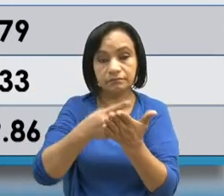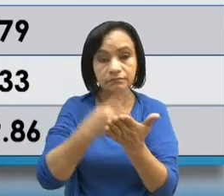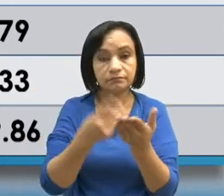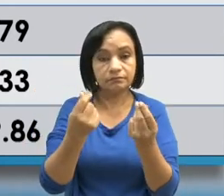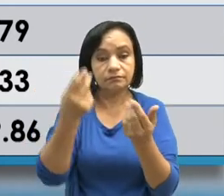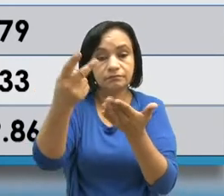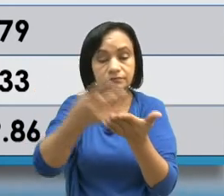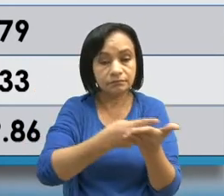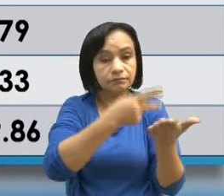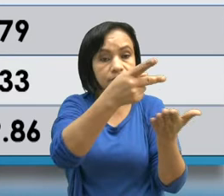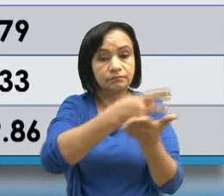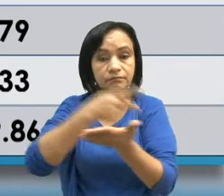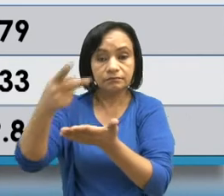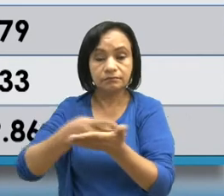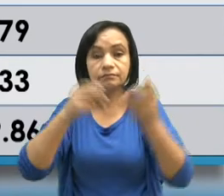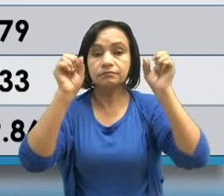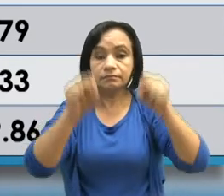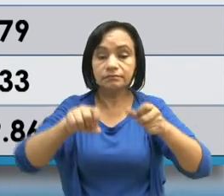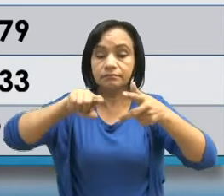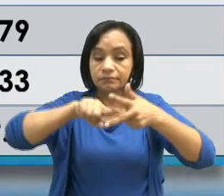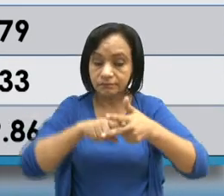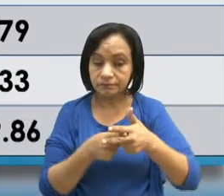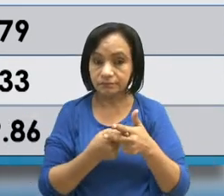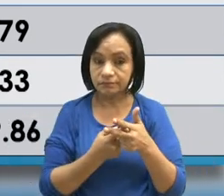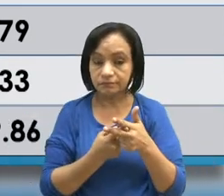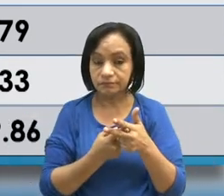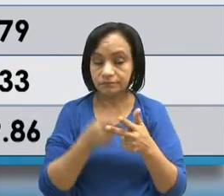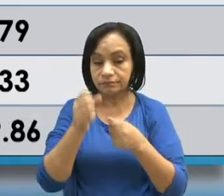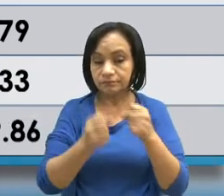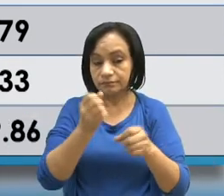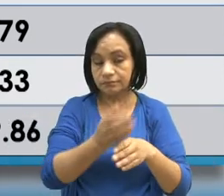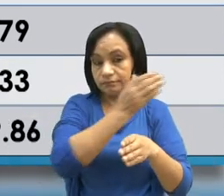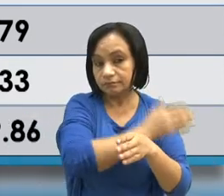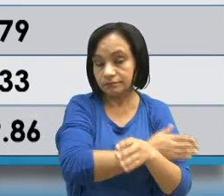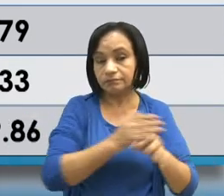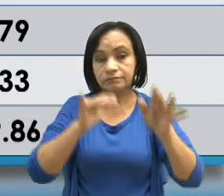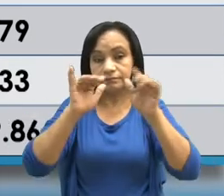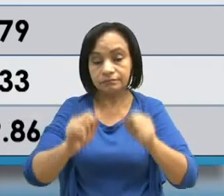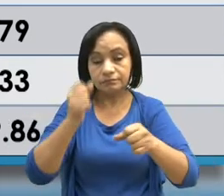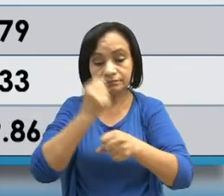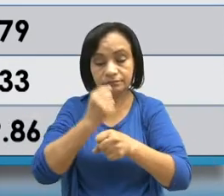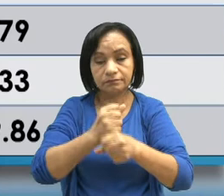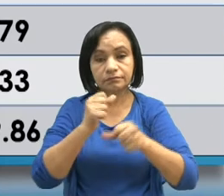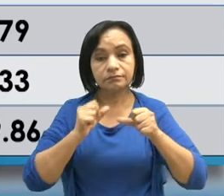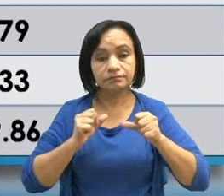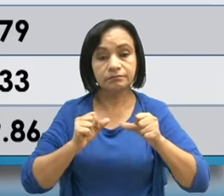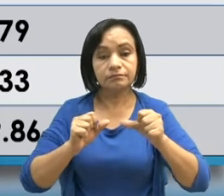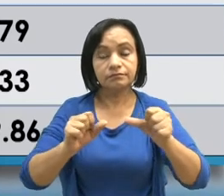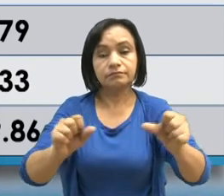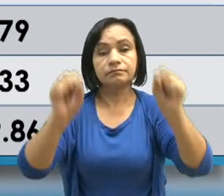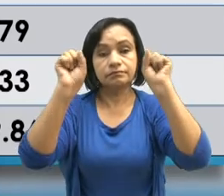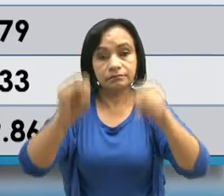son proyectos que ya nosotros logramos iniciar su ejecución el año pasado, otros que ya estaban en ejecución, pero que unos que ya nosotros